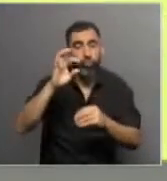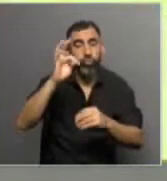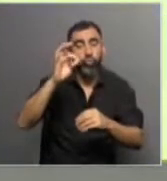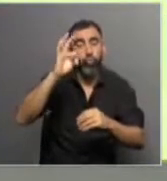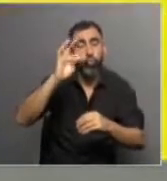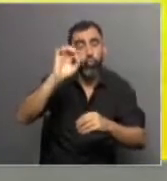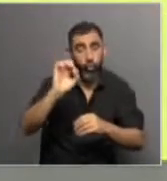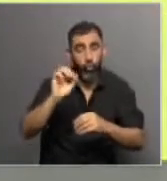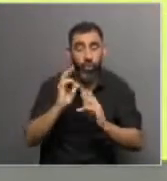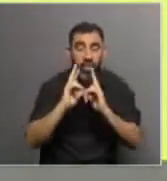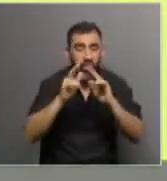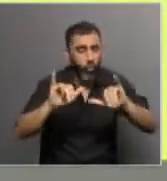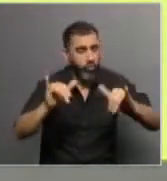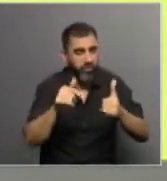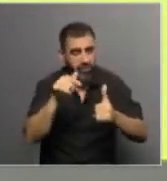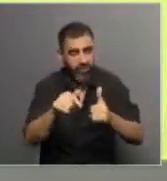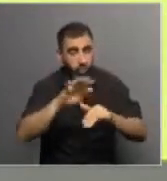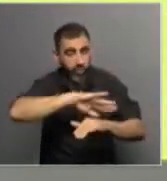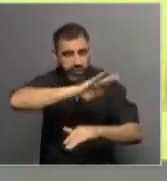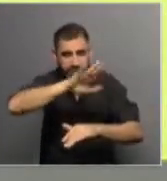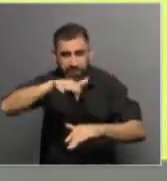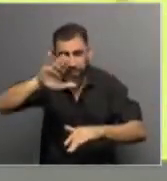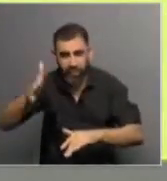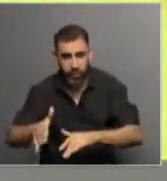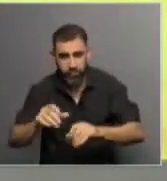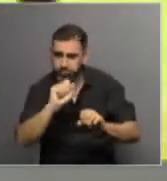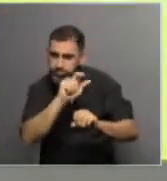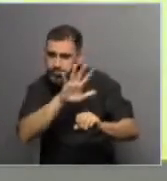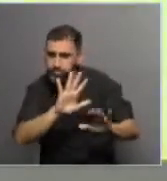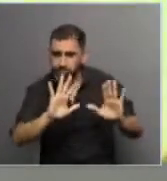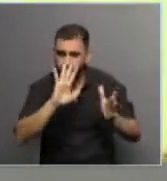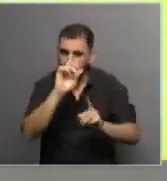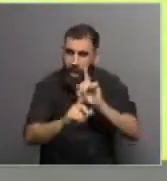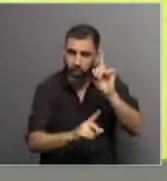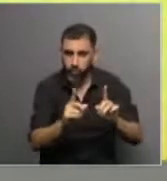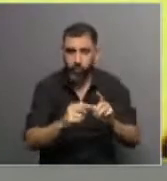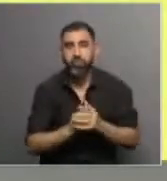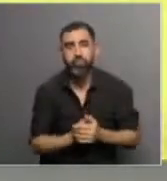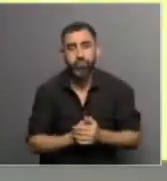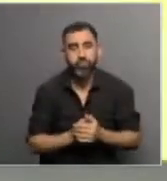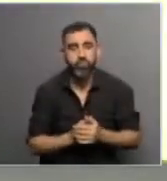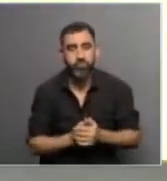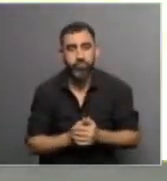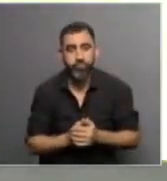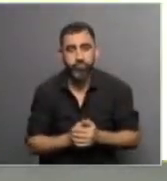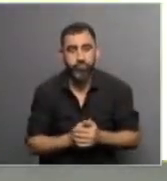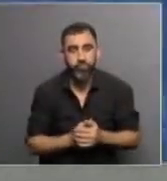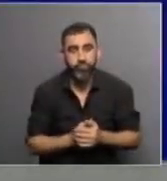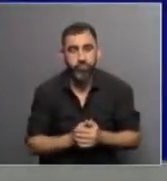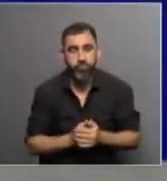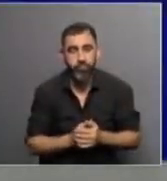hecho referencia a esos cerros con características particulares porque se destacaban en el relieve